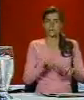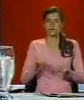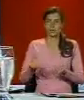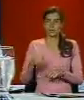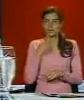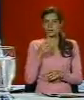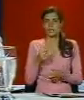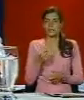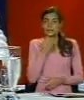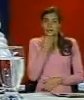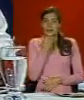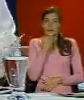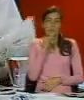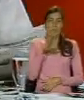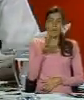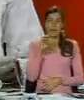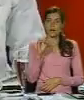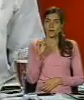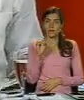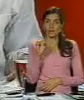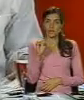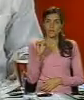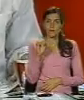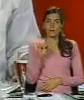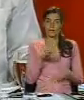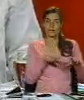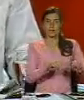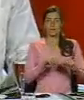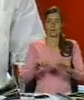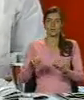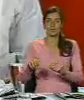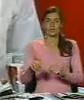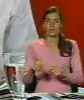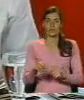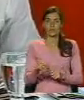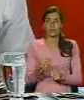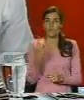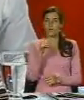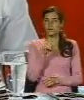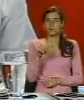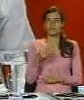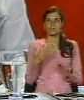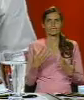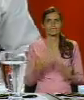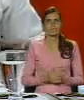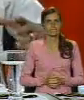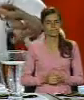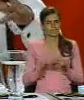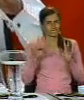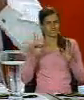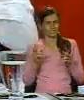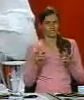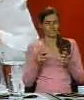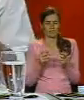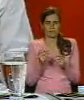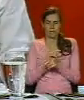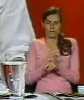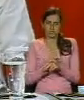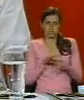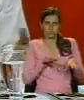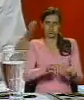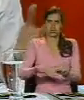se hayan producido casi 40 invasiones en menos de una semana. Es decir, así de repente.